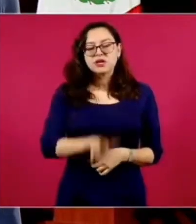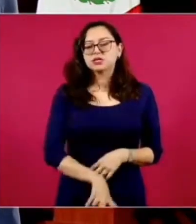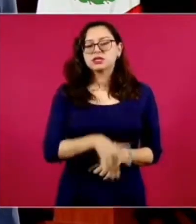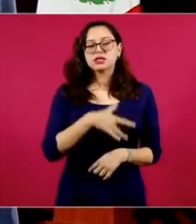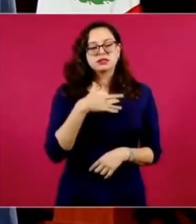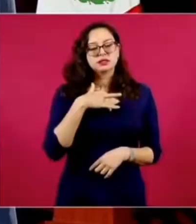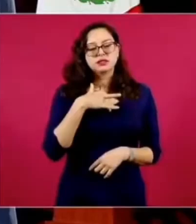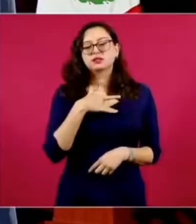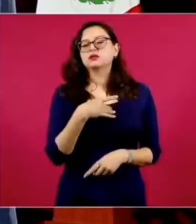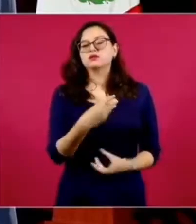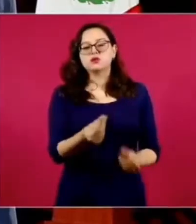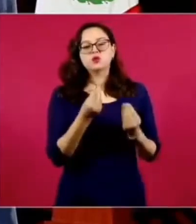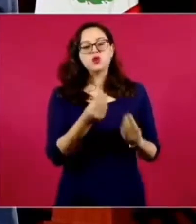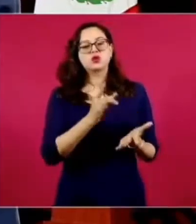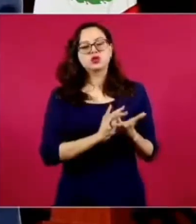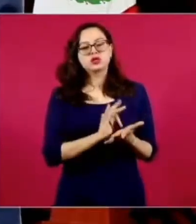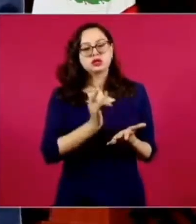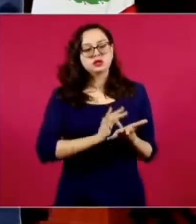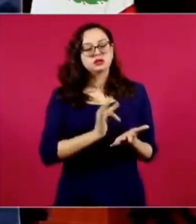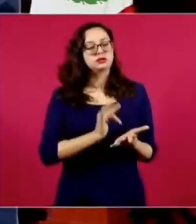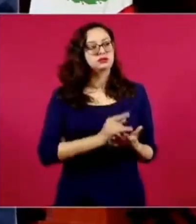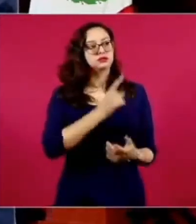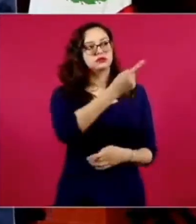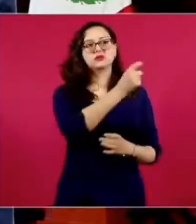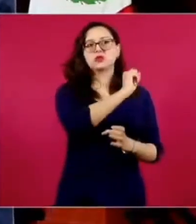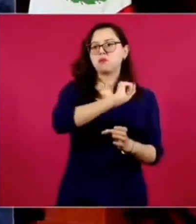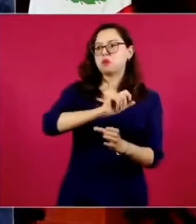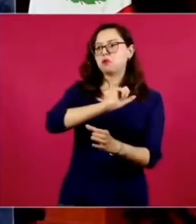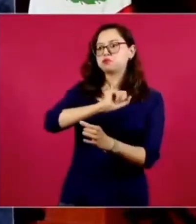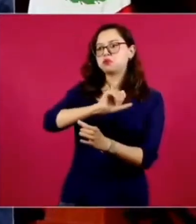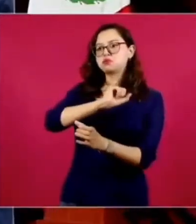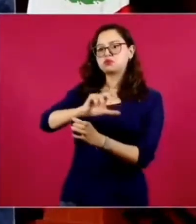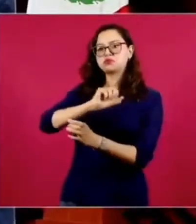que estén enviando estos 63,000